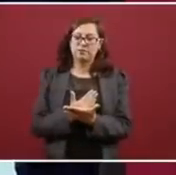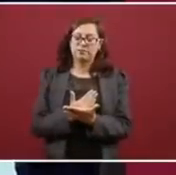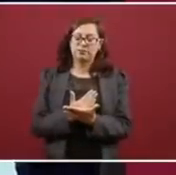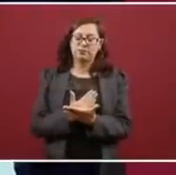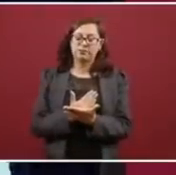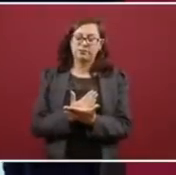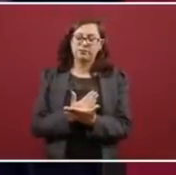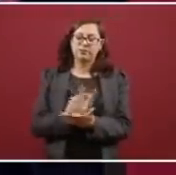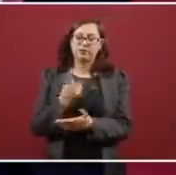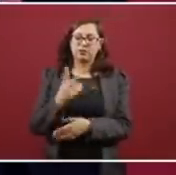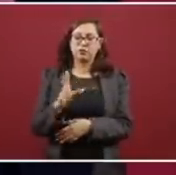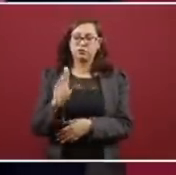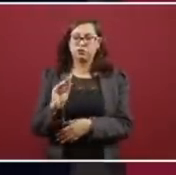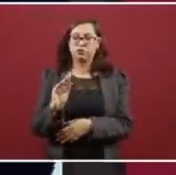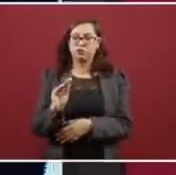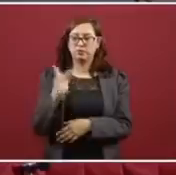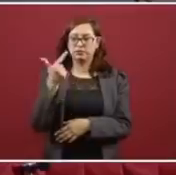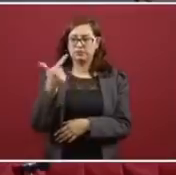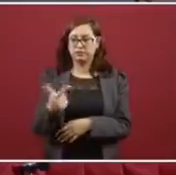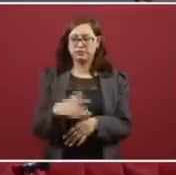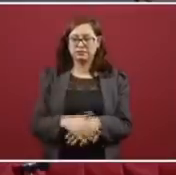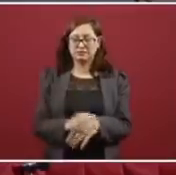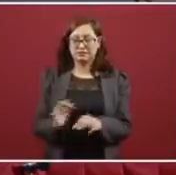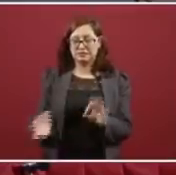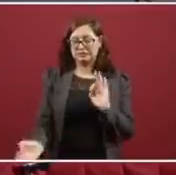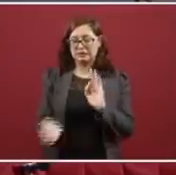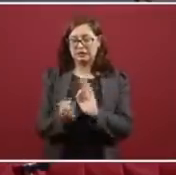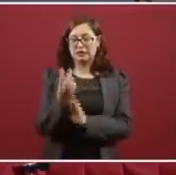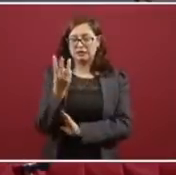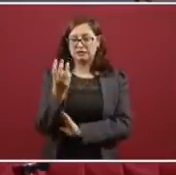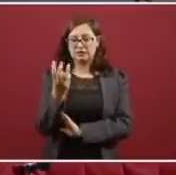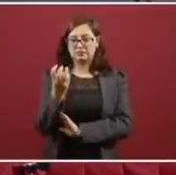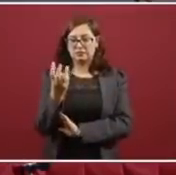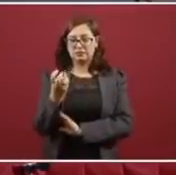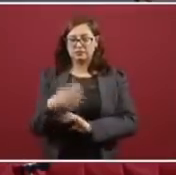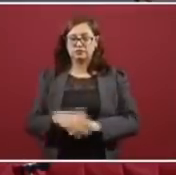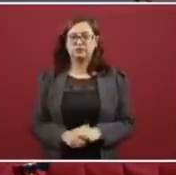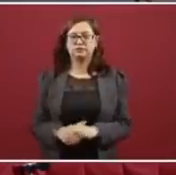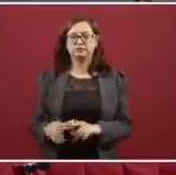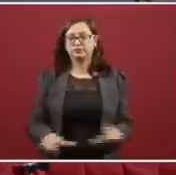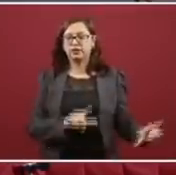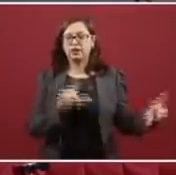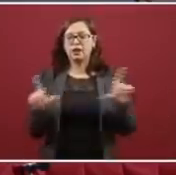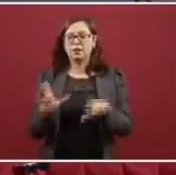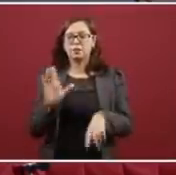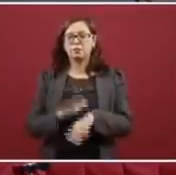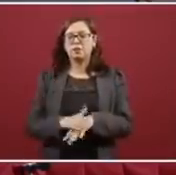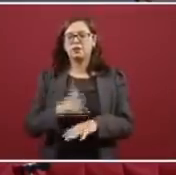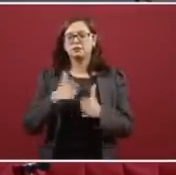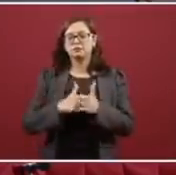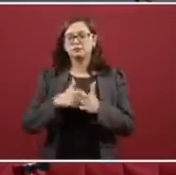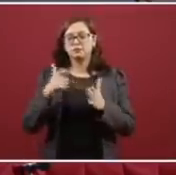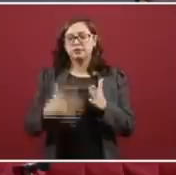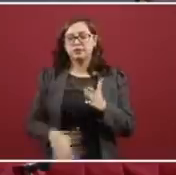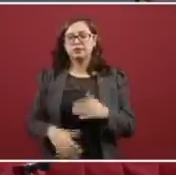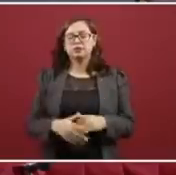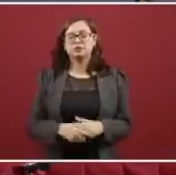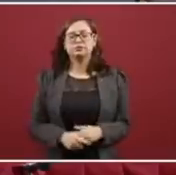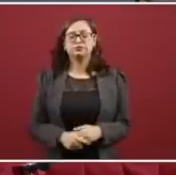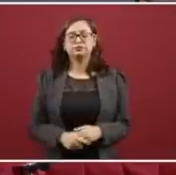estas estaciones 297 casi tres pesos nos vamos a las que dan más económico que es la siguiente